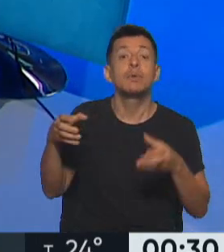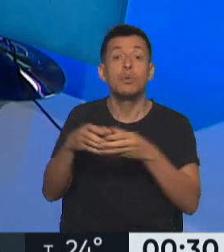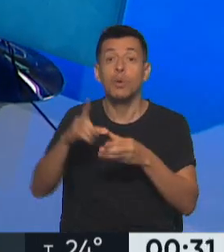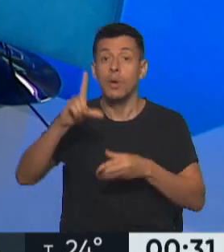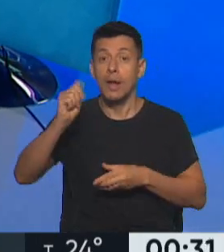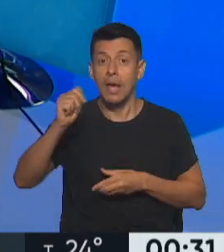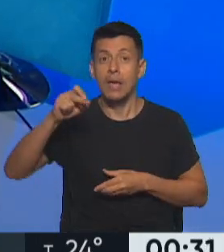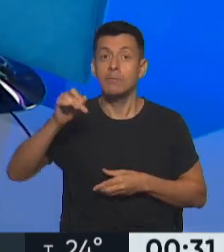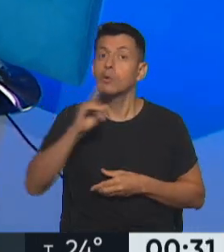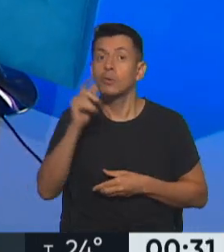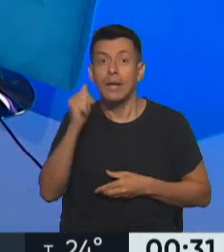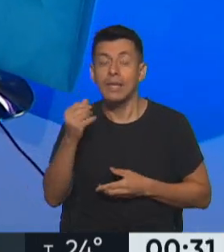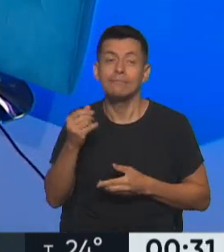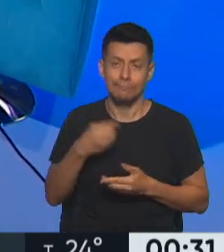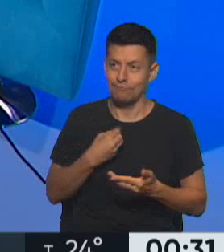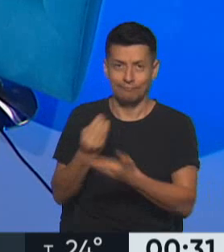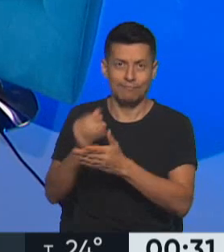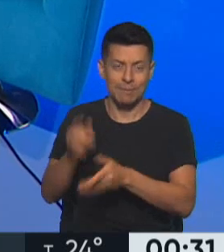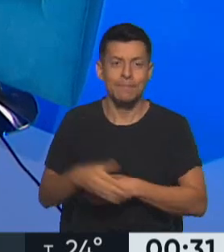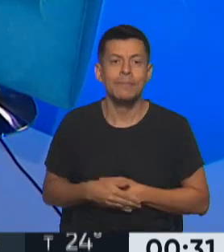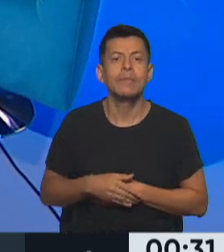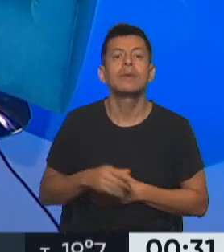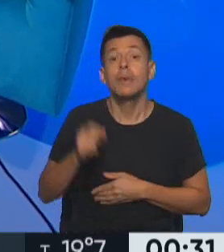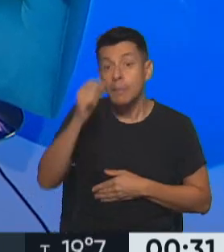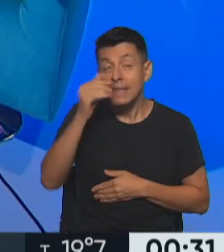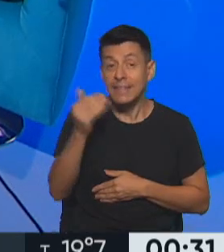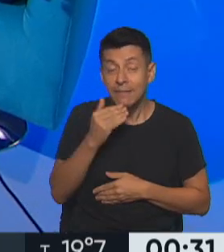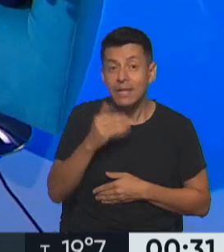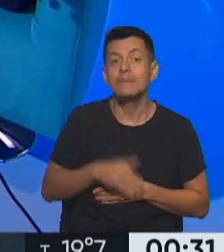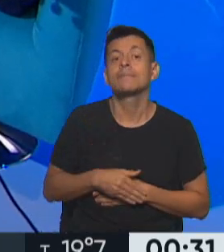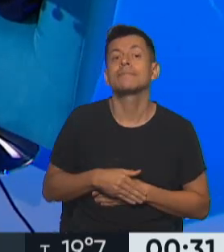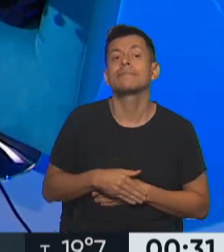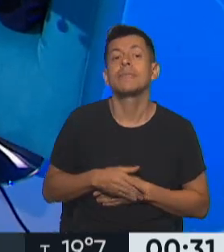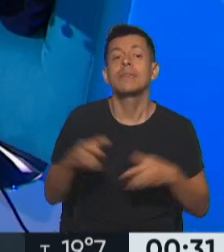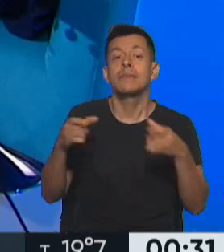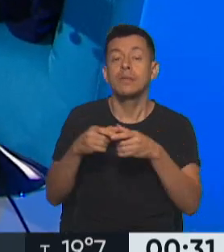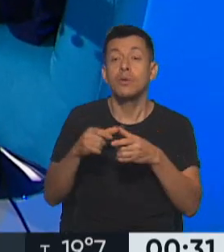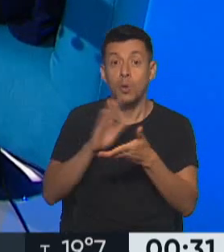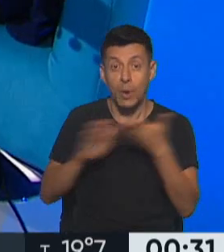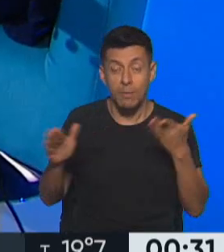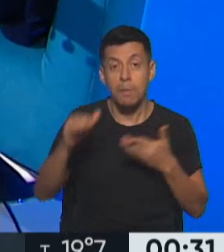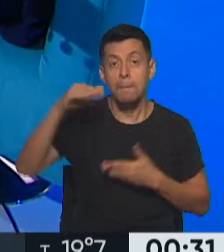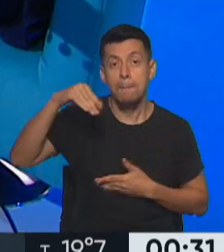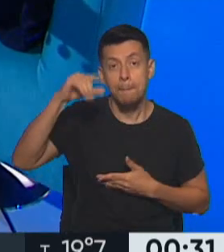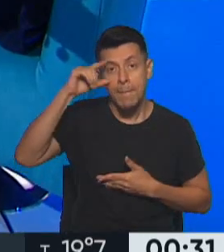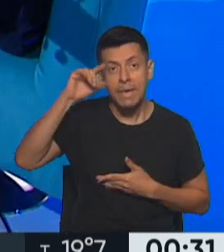allí. Repetimos, Gaby, entonces la fecha de Diego. 20 de abril sale el disco Medusas, que tiene la portada hecha por